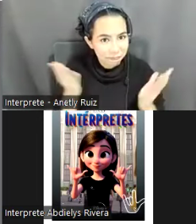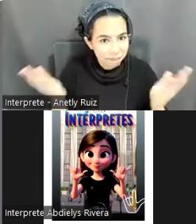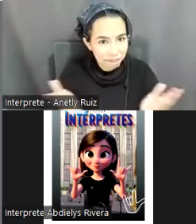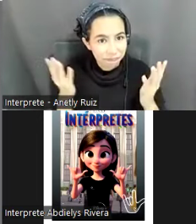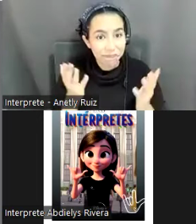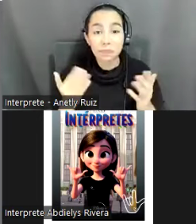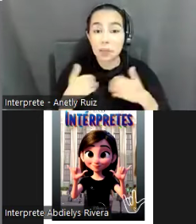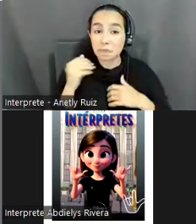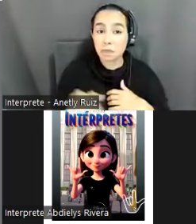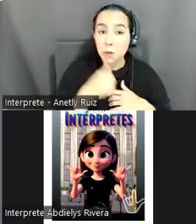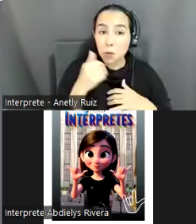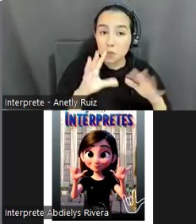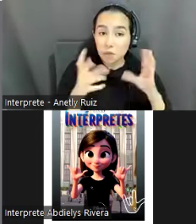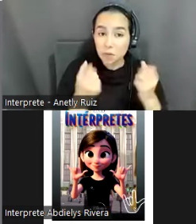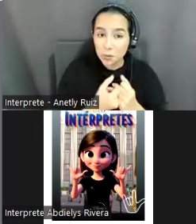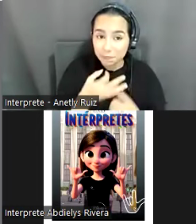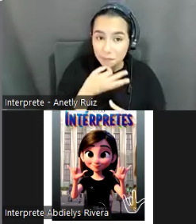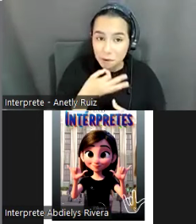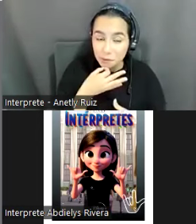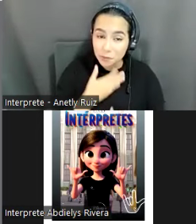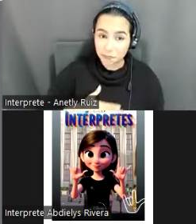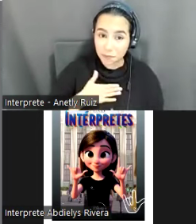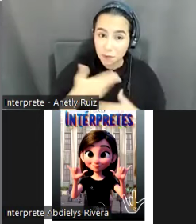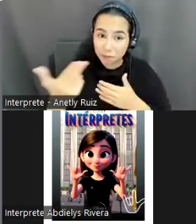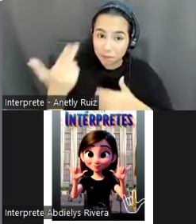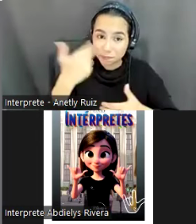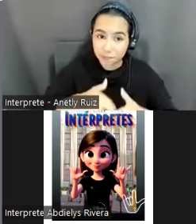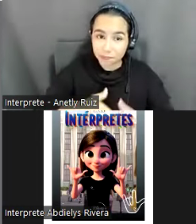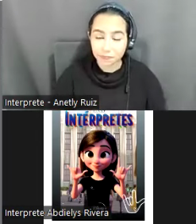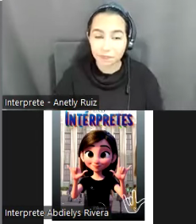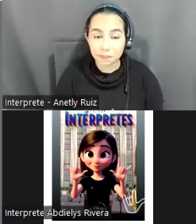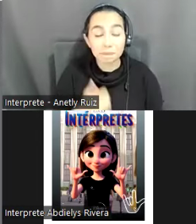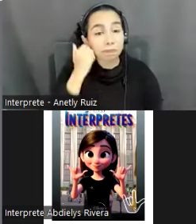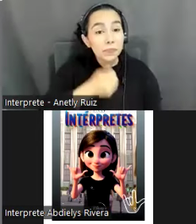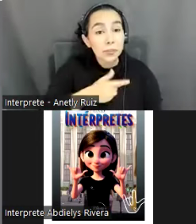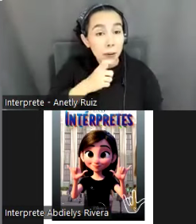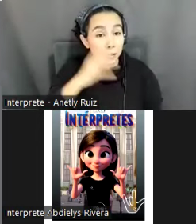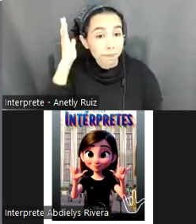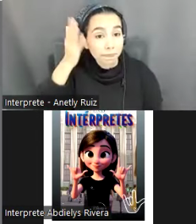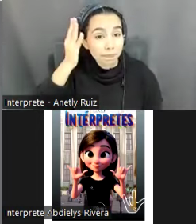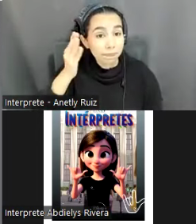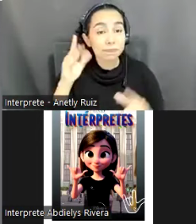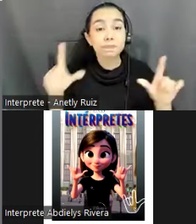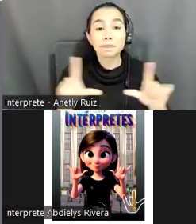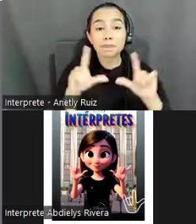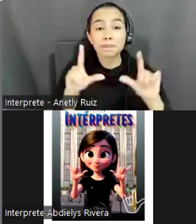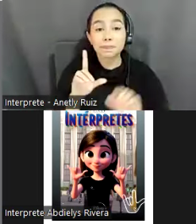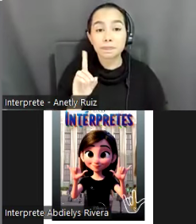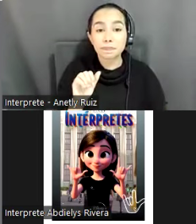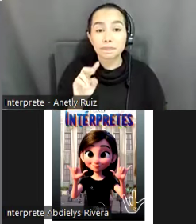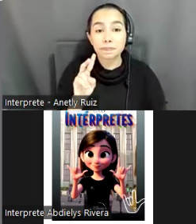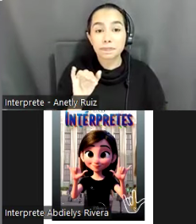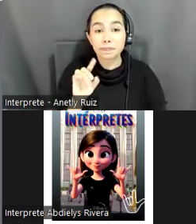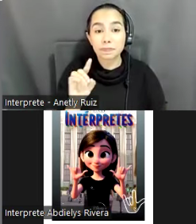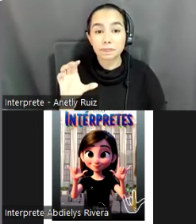próximas sesiones. Mañana nos estará acompañando el licenciado David Carrasquillo, presentando el